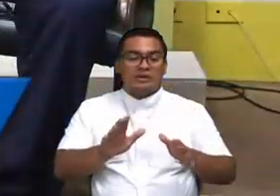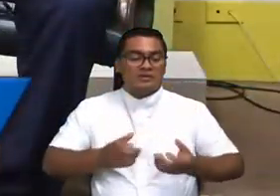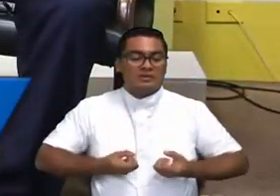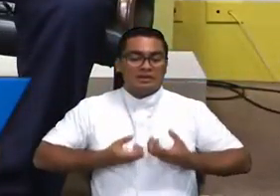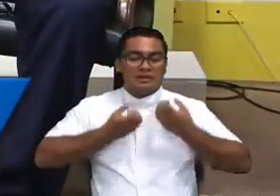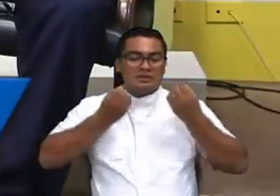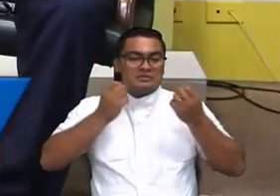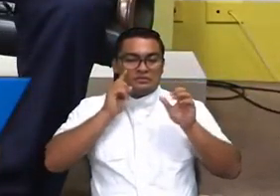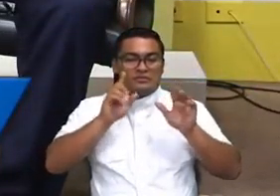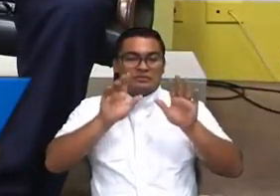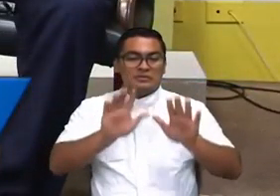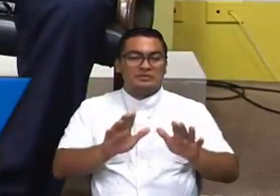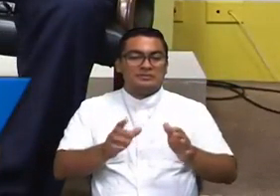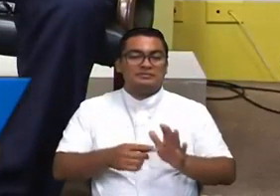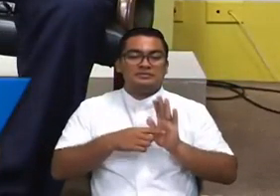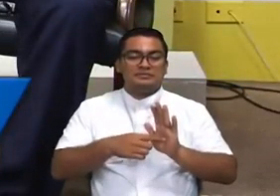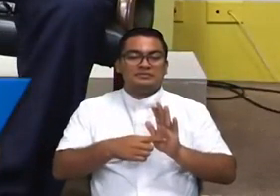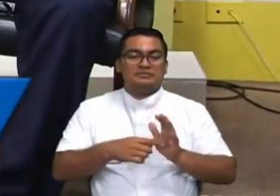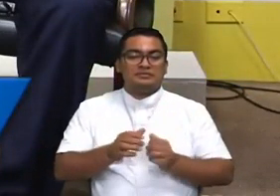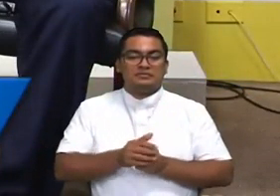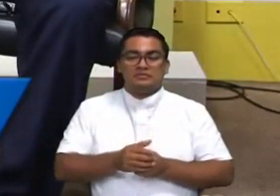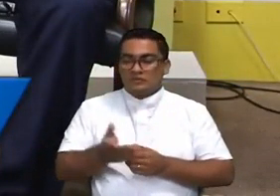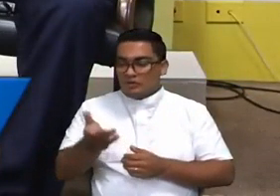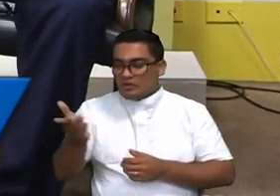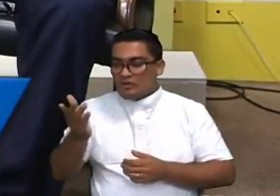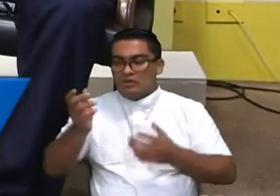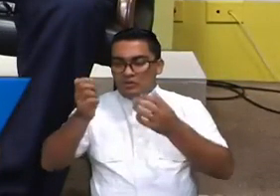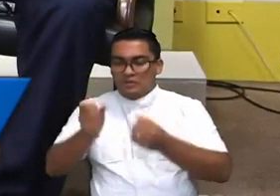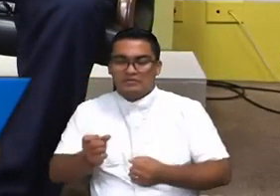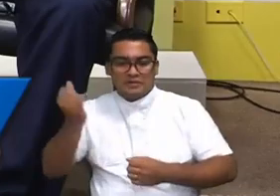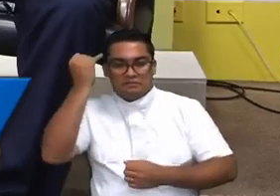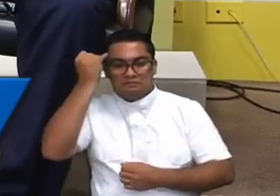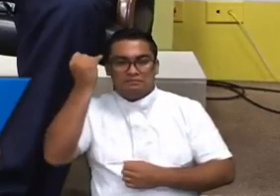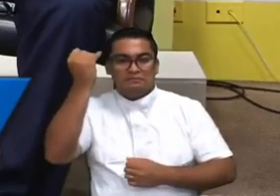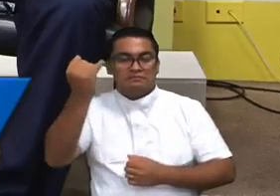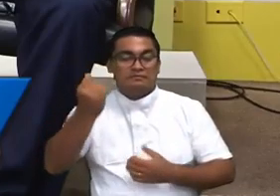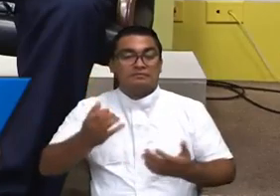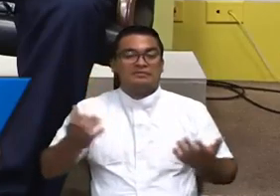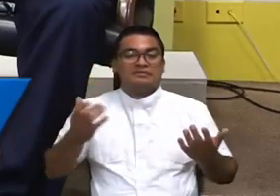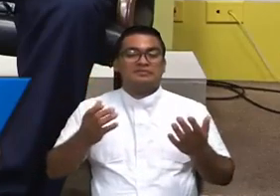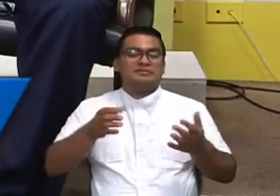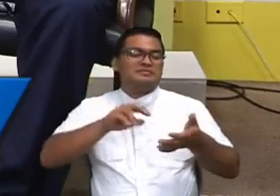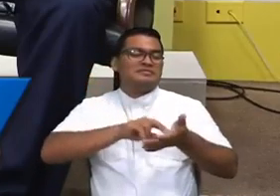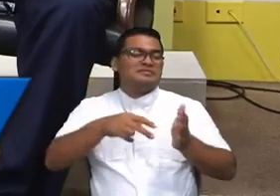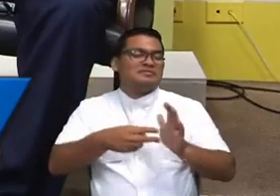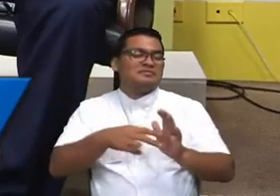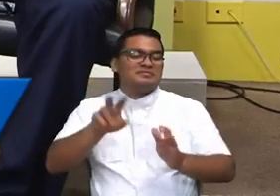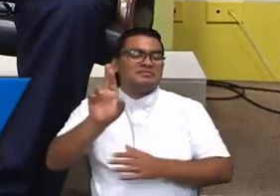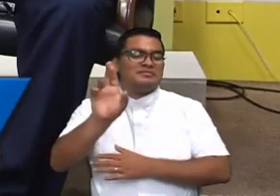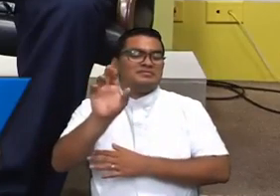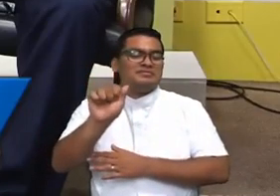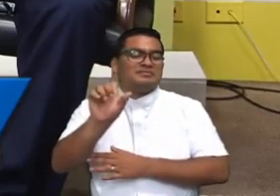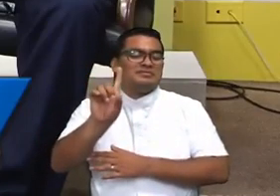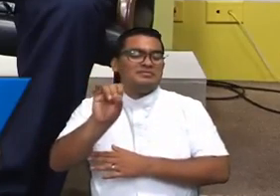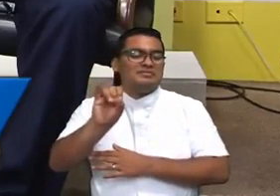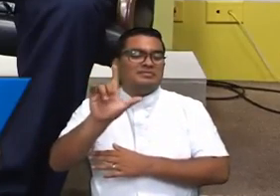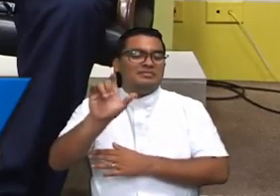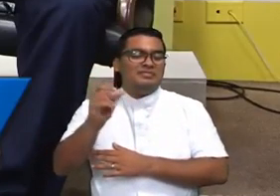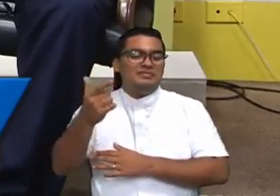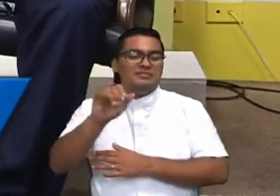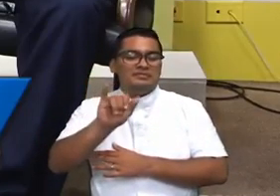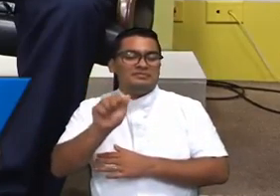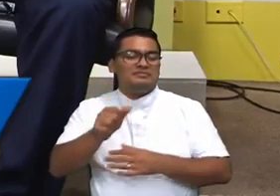cáncer. Así Pero es. Usted, que es un conocedor de la materia, defíname ese concepto de radiología para que los nicaragüenses